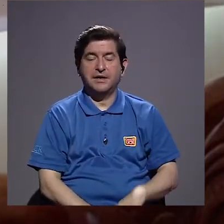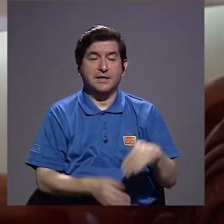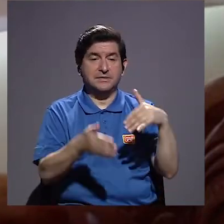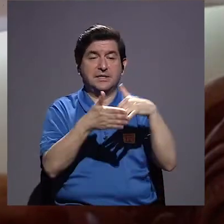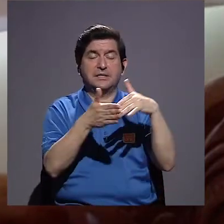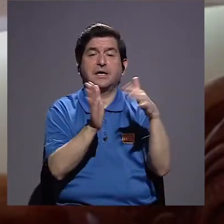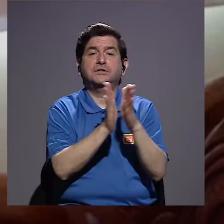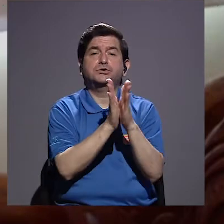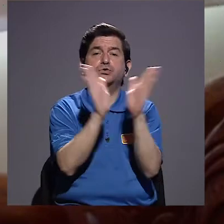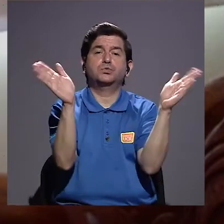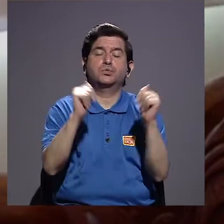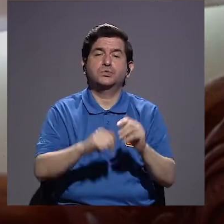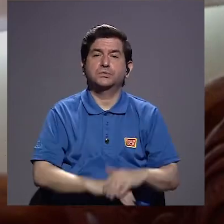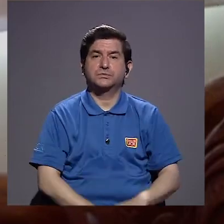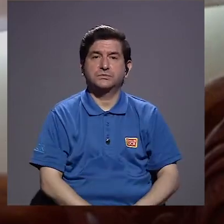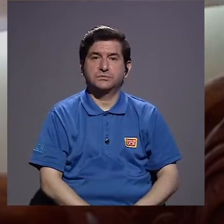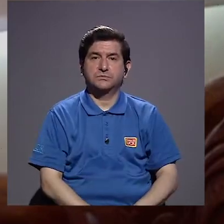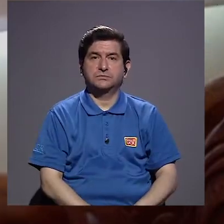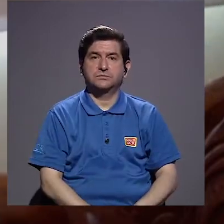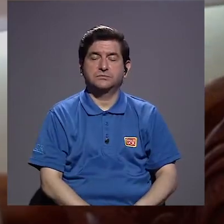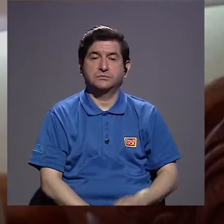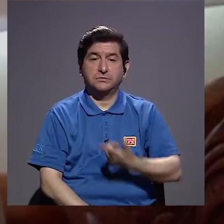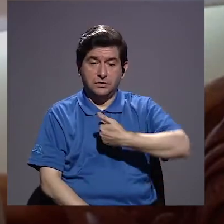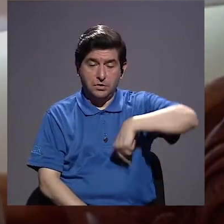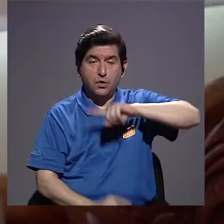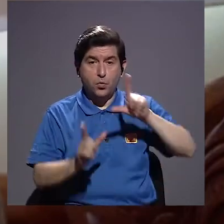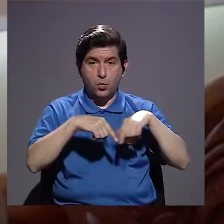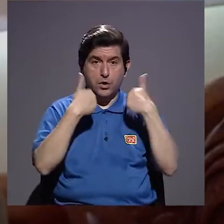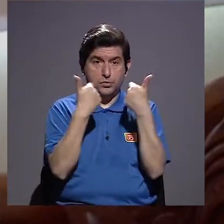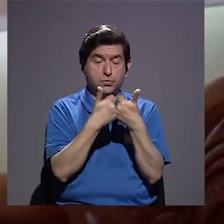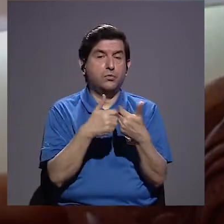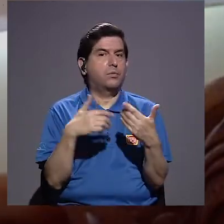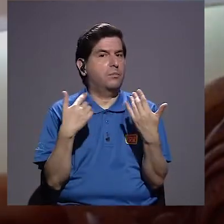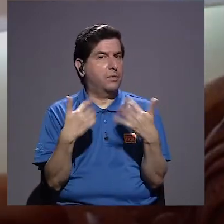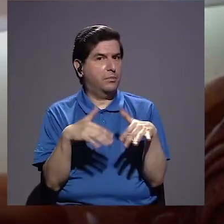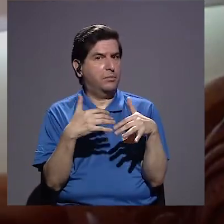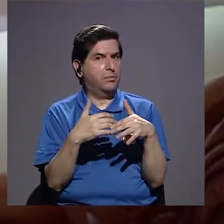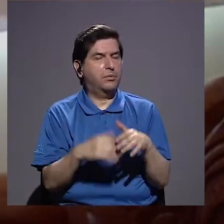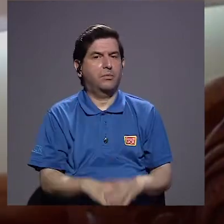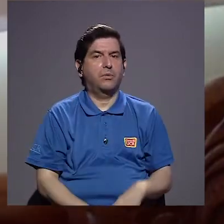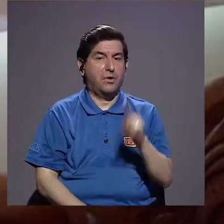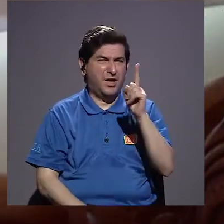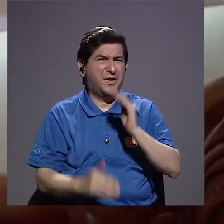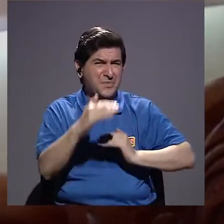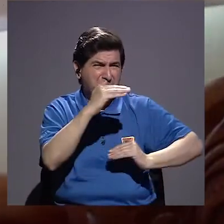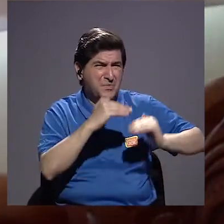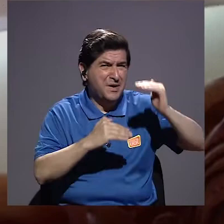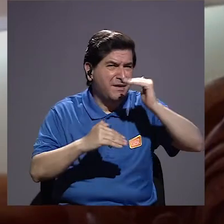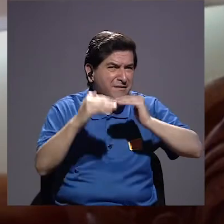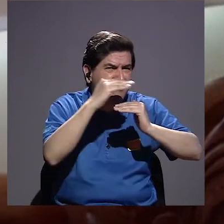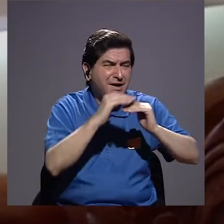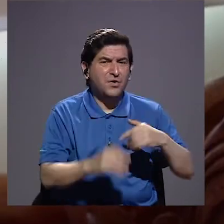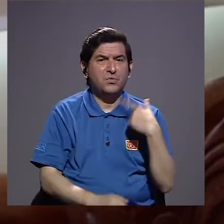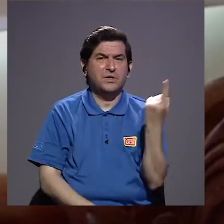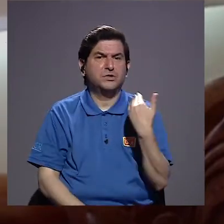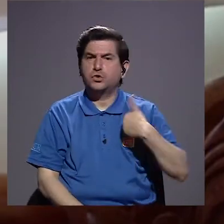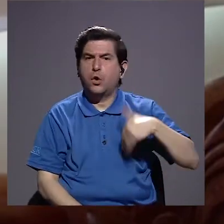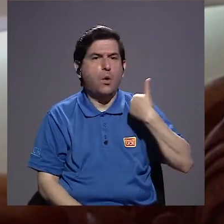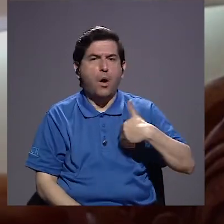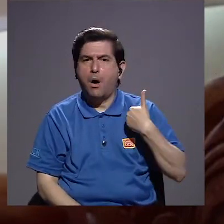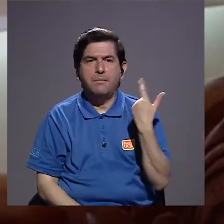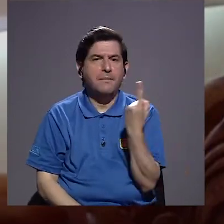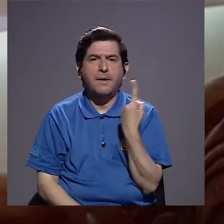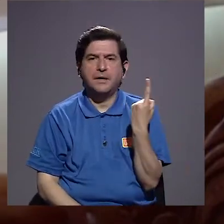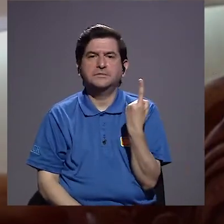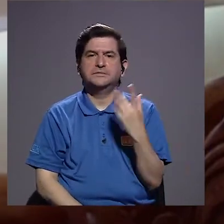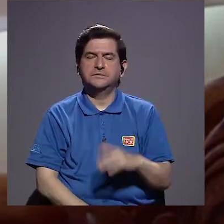de estudios generales, que éramos un grupo numerosísimo en una facultad de solo